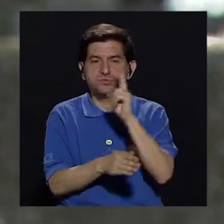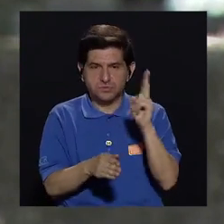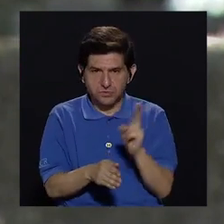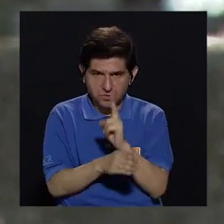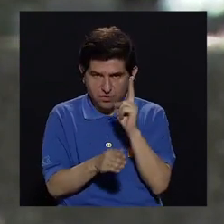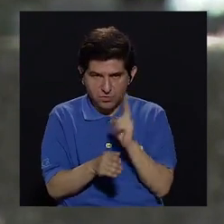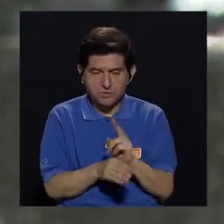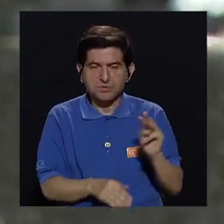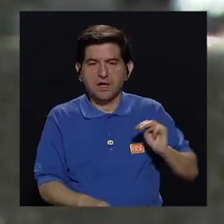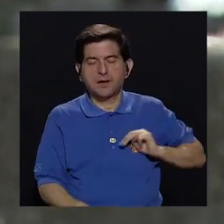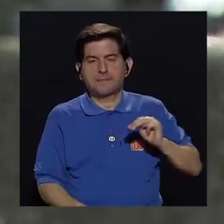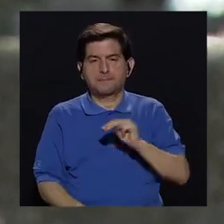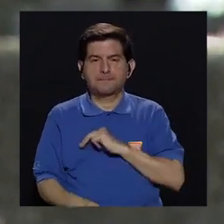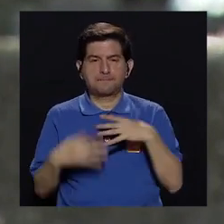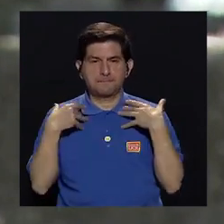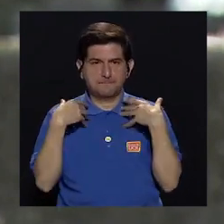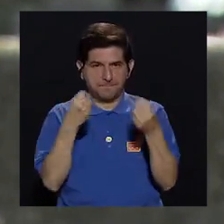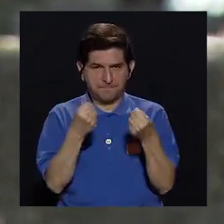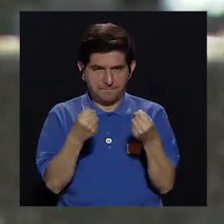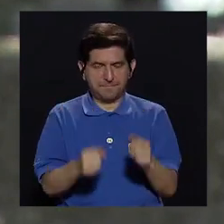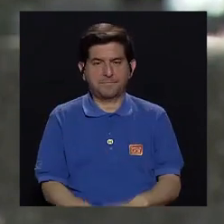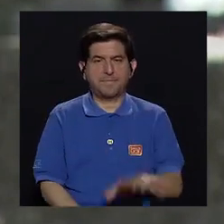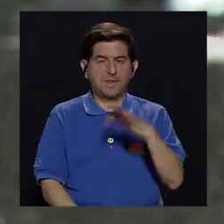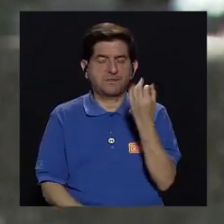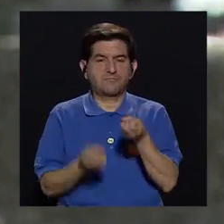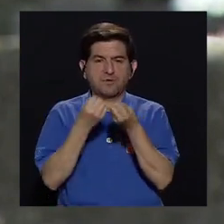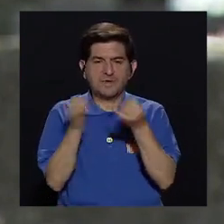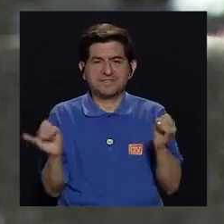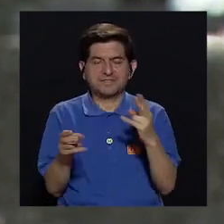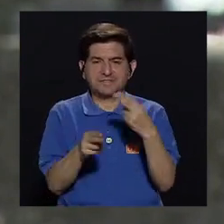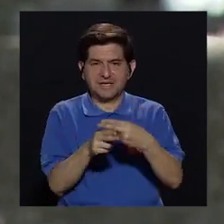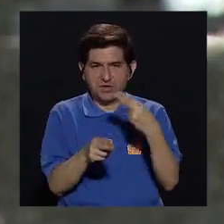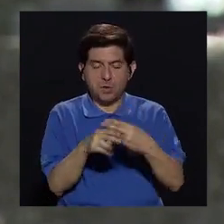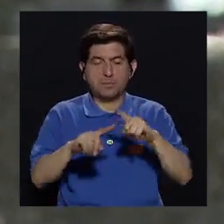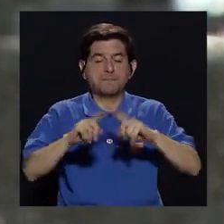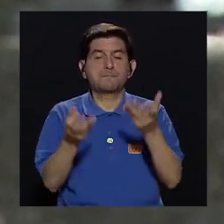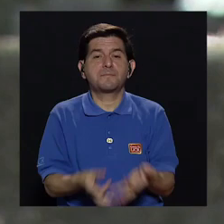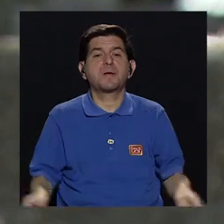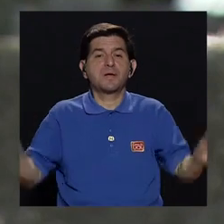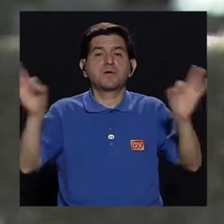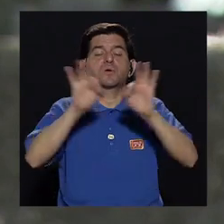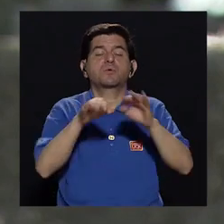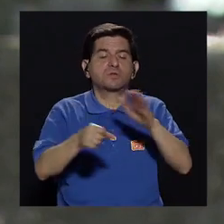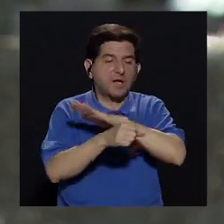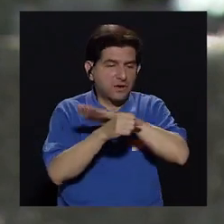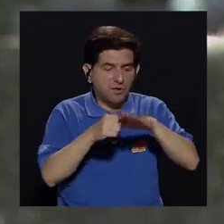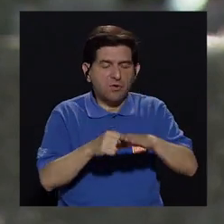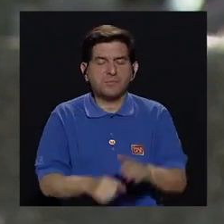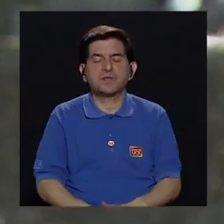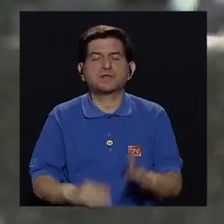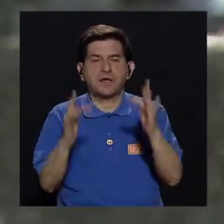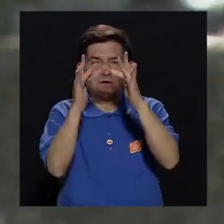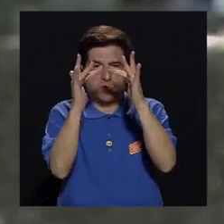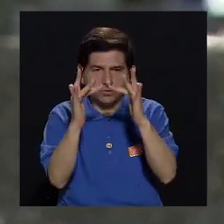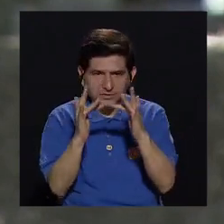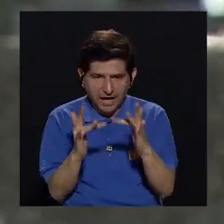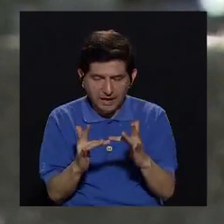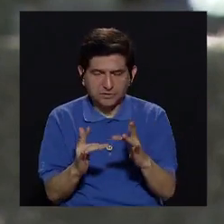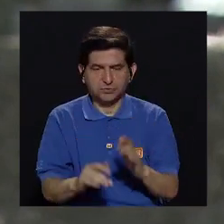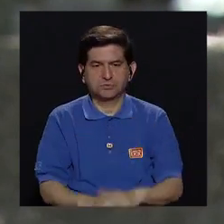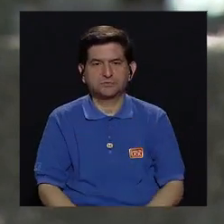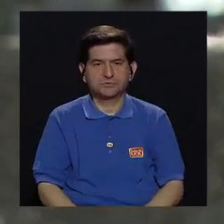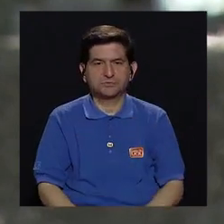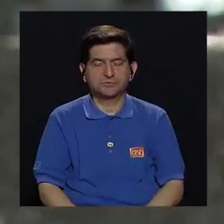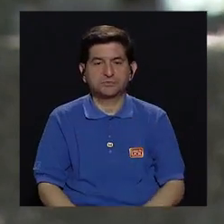únicamente por el Ministerio de Salud, de forma anónima. Pero sí es muy importante que completen los datos de contacto,